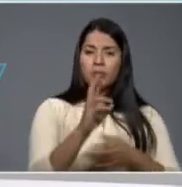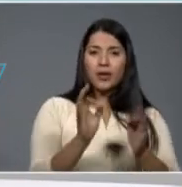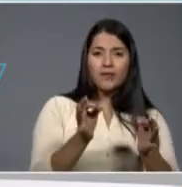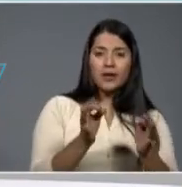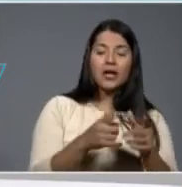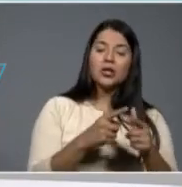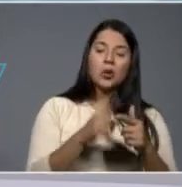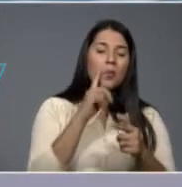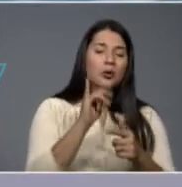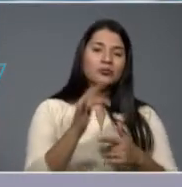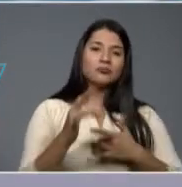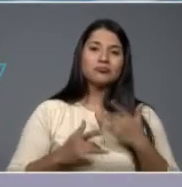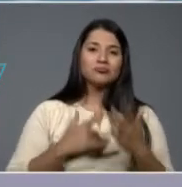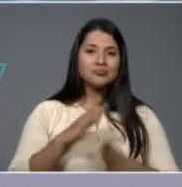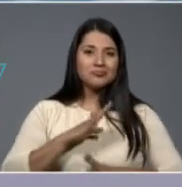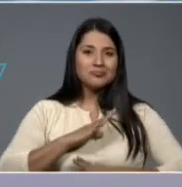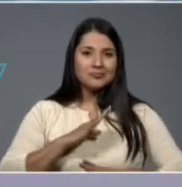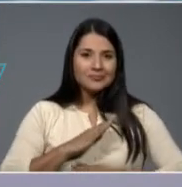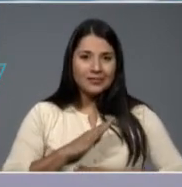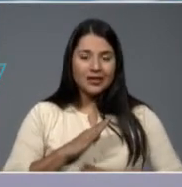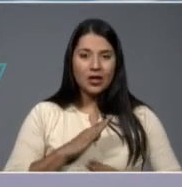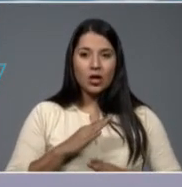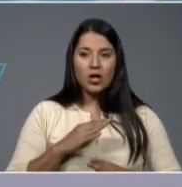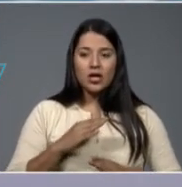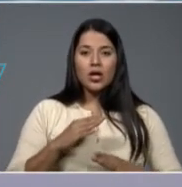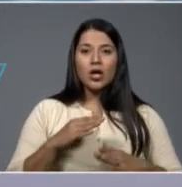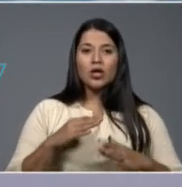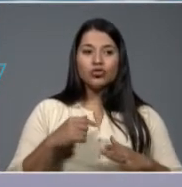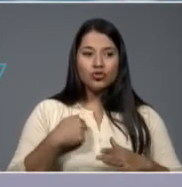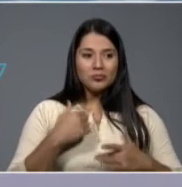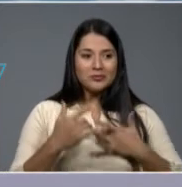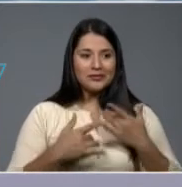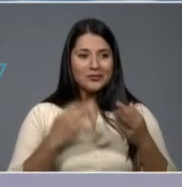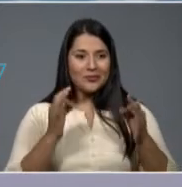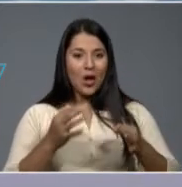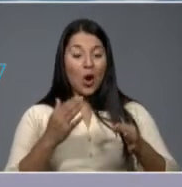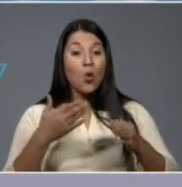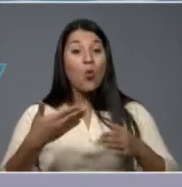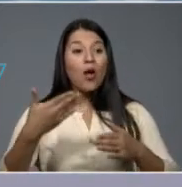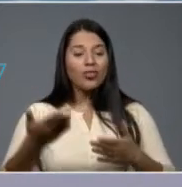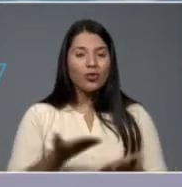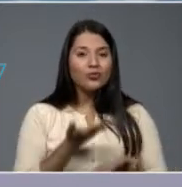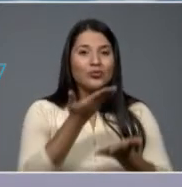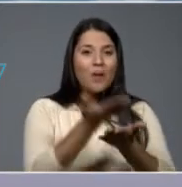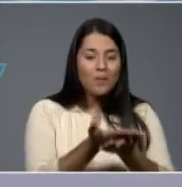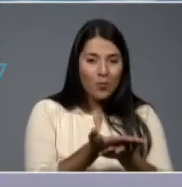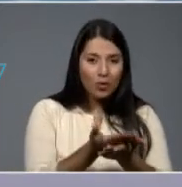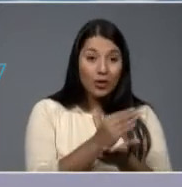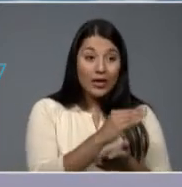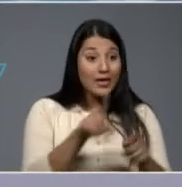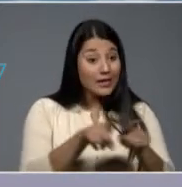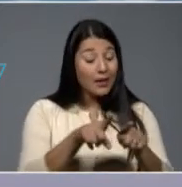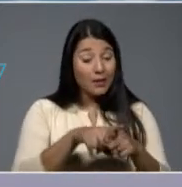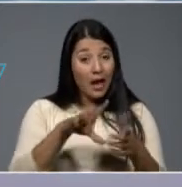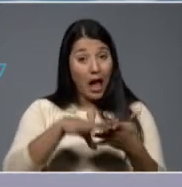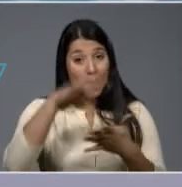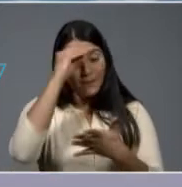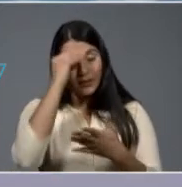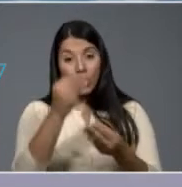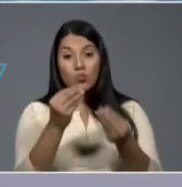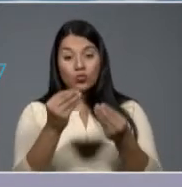el recibimiento, el cómo te sientes cuando aportas valor y no solo lo que enseñas, sino lo que aprendes también de las experiencias que se están